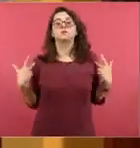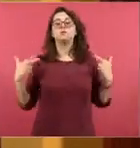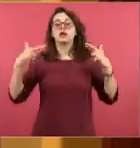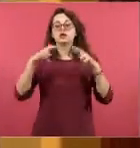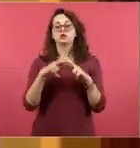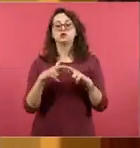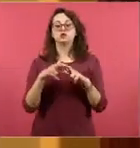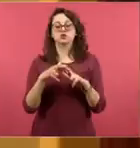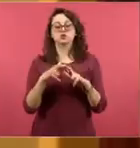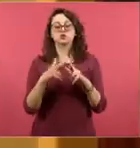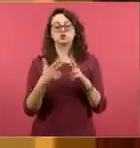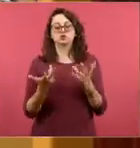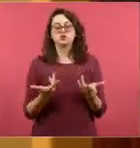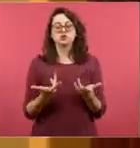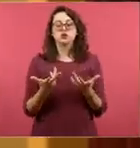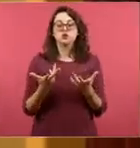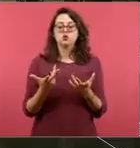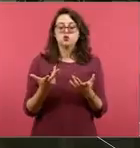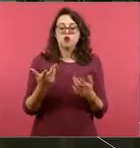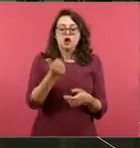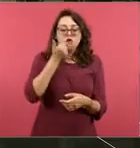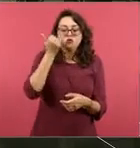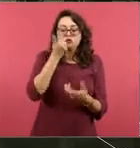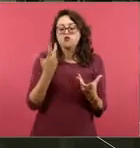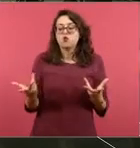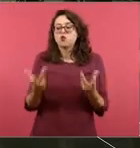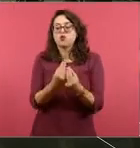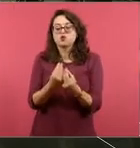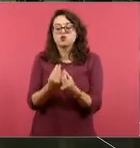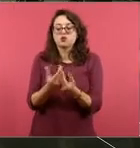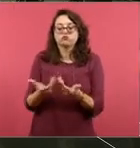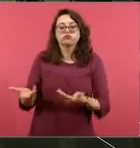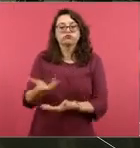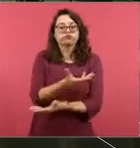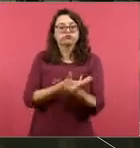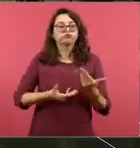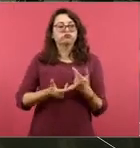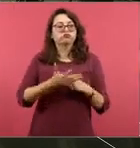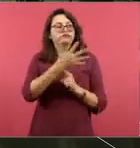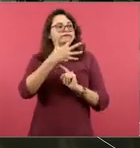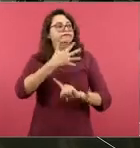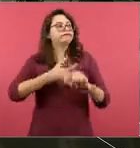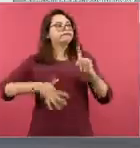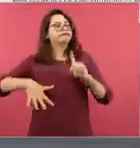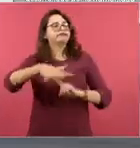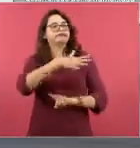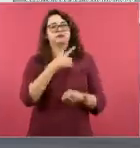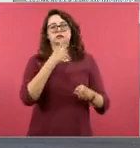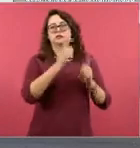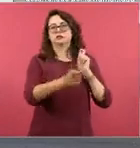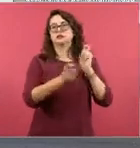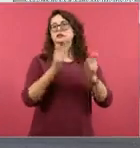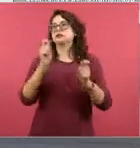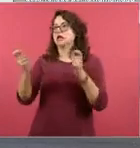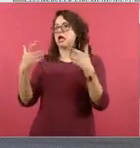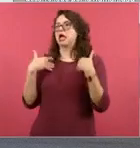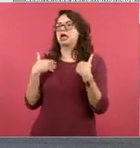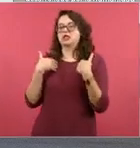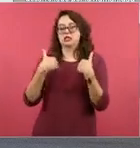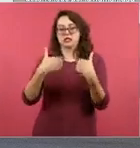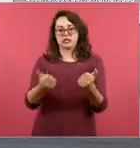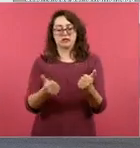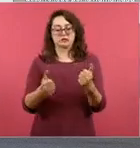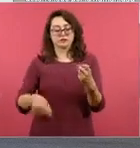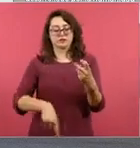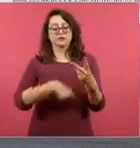leer su realidad. Punto número 2, es una forma de poder democratizar el